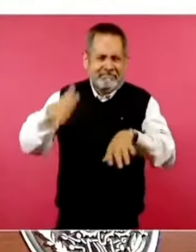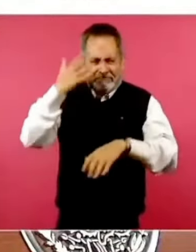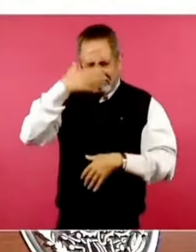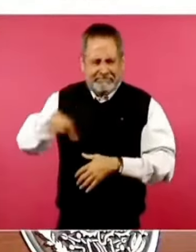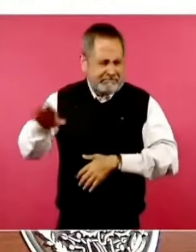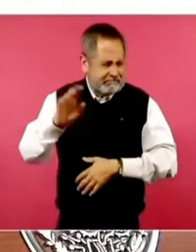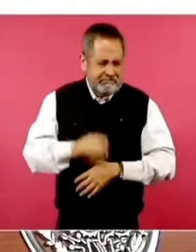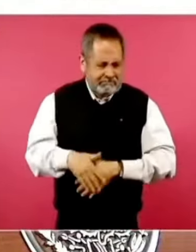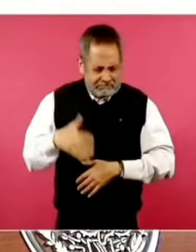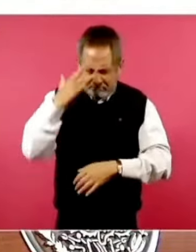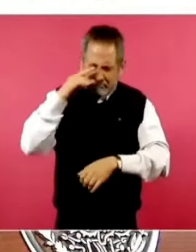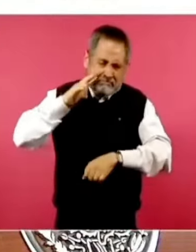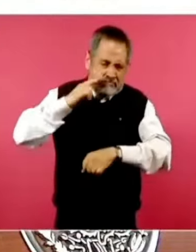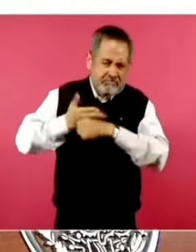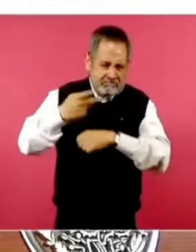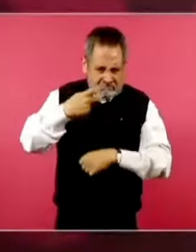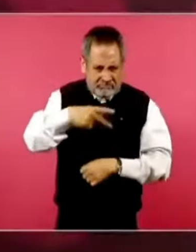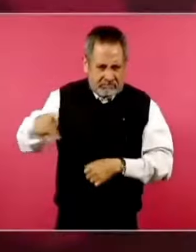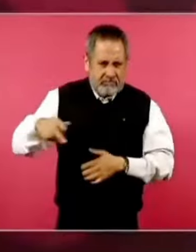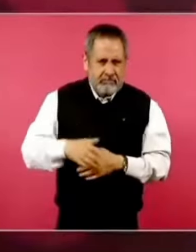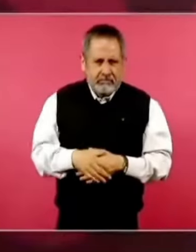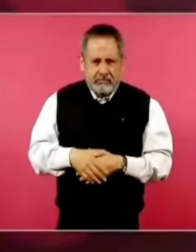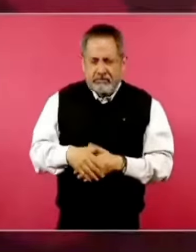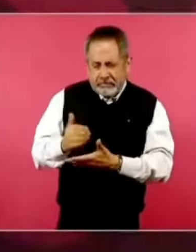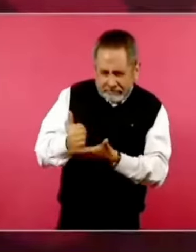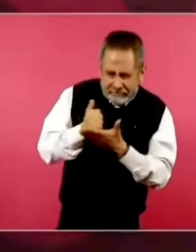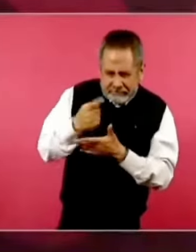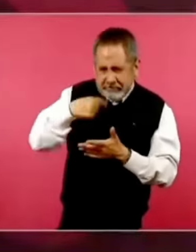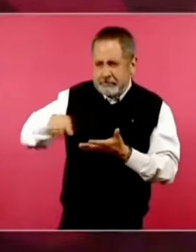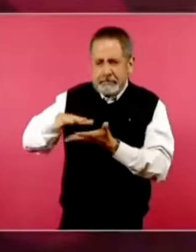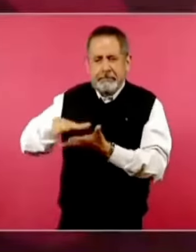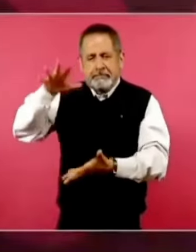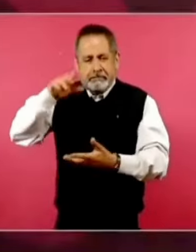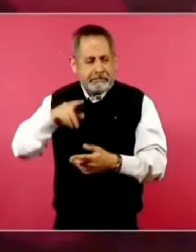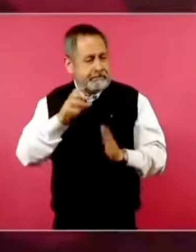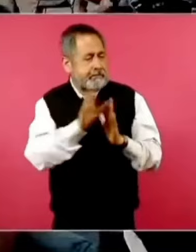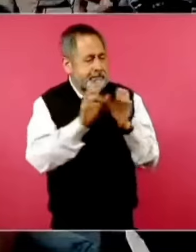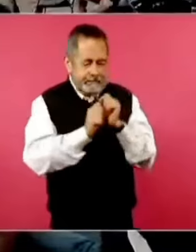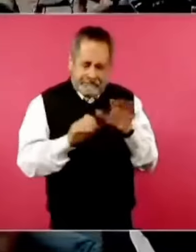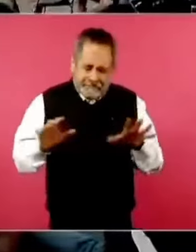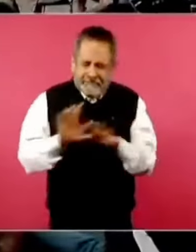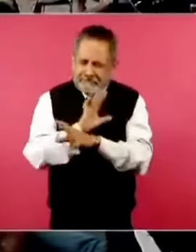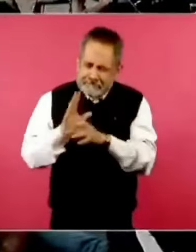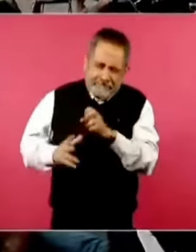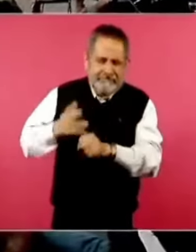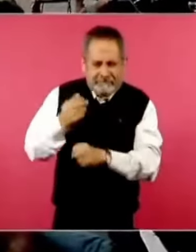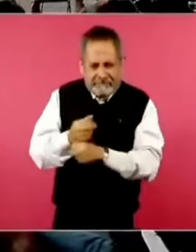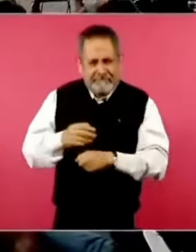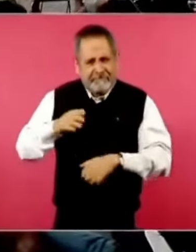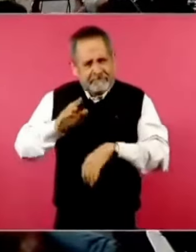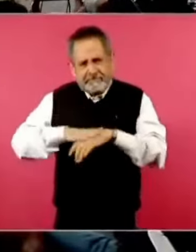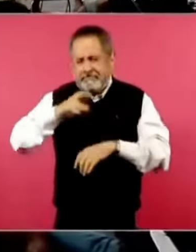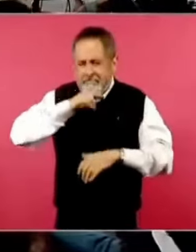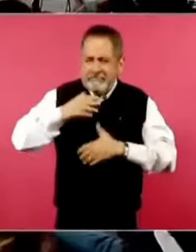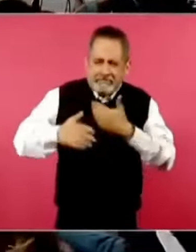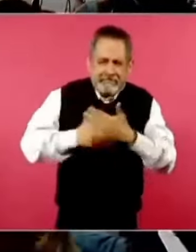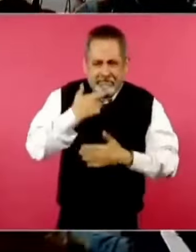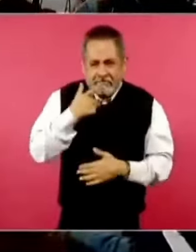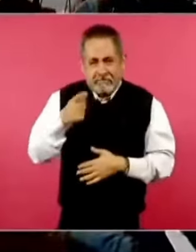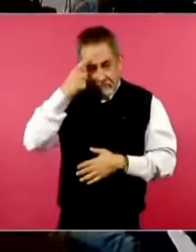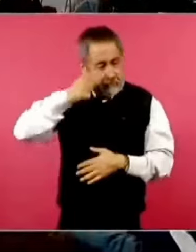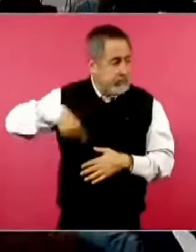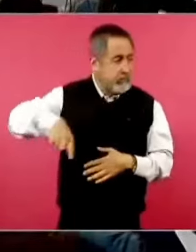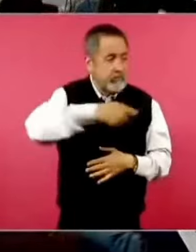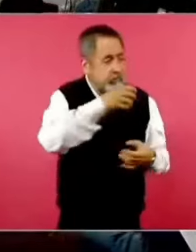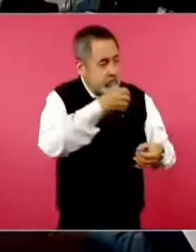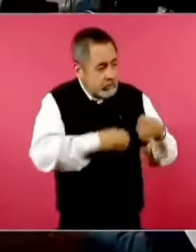ayuda para que tengamos mayoría y se pueda reformar la Constitución y entonces se puedan elegir a los